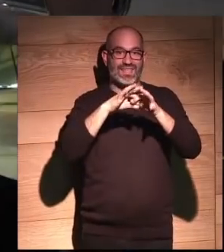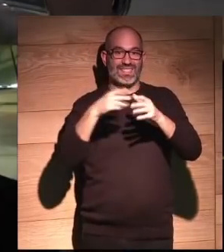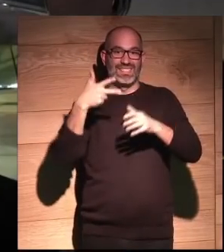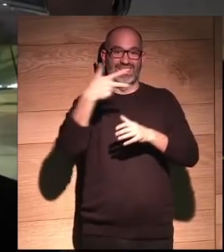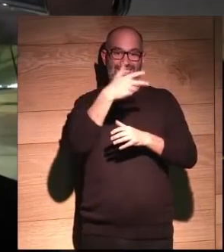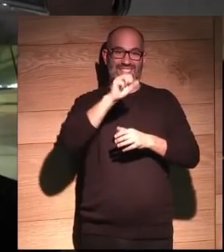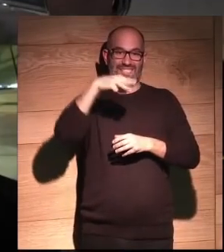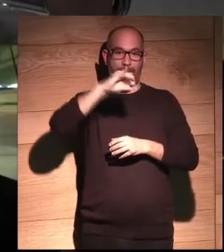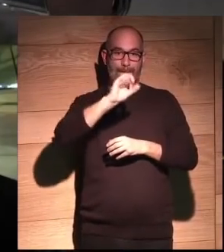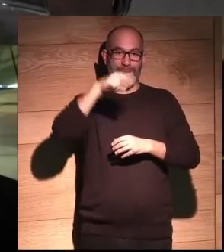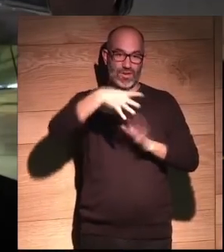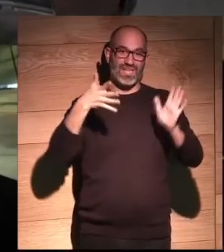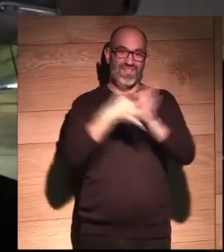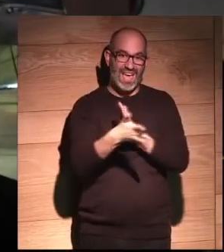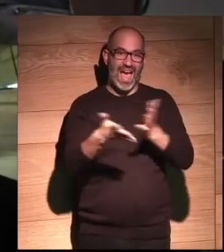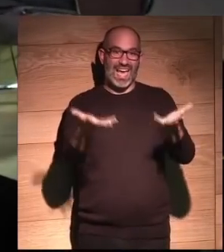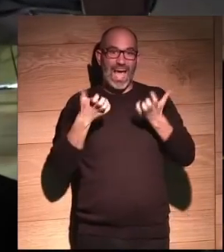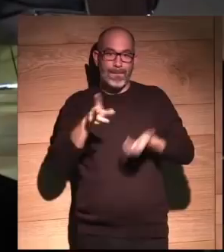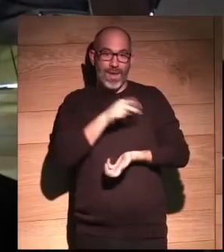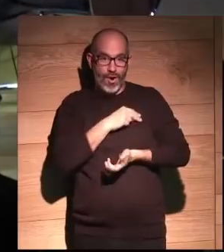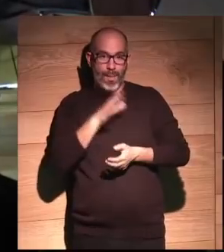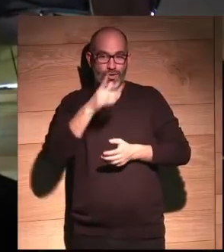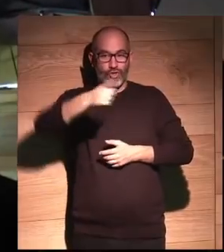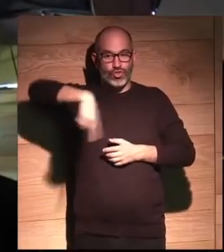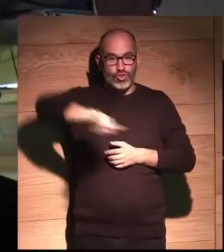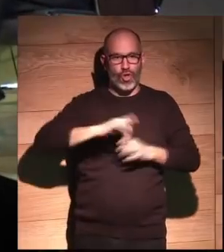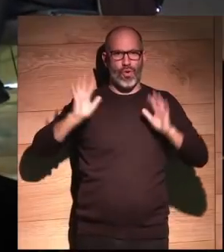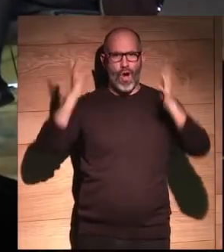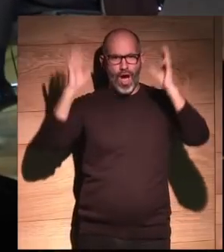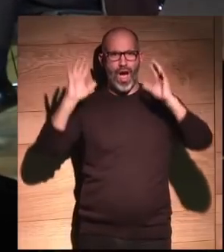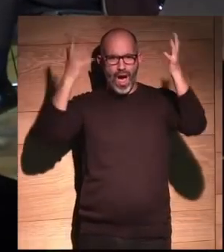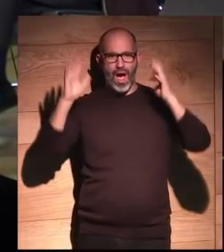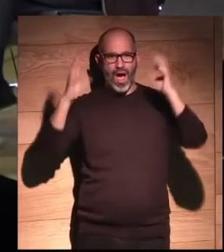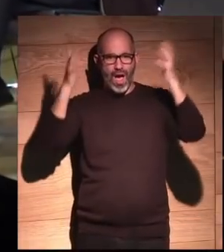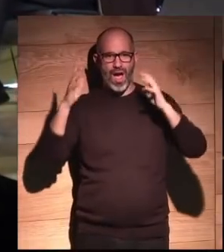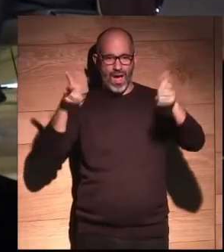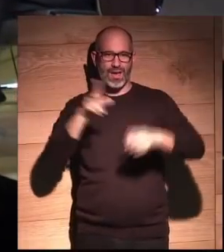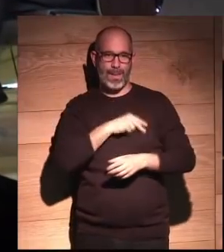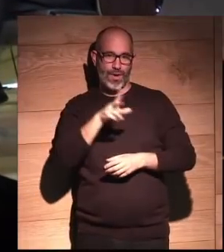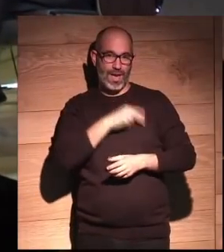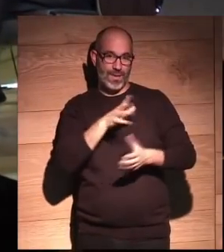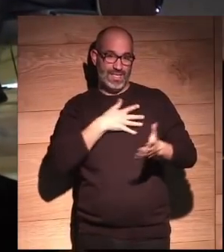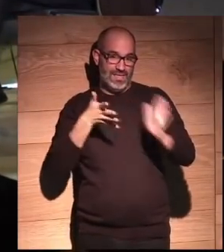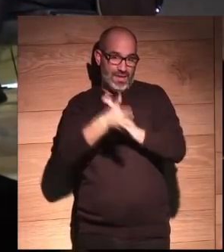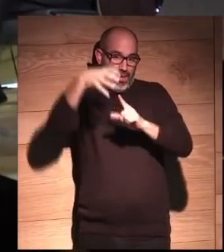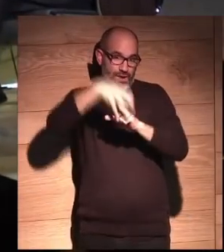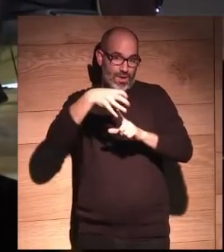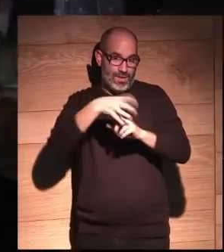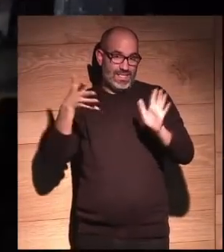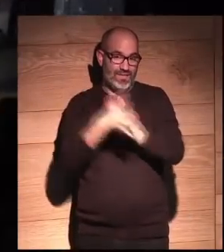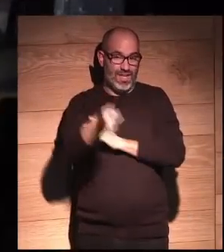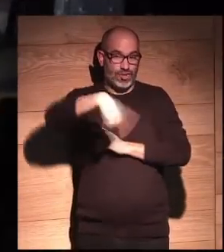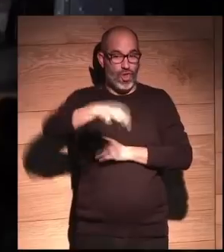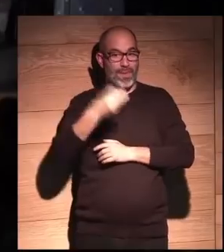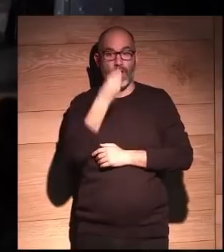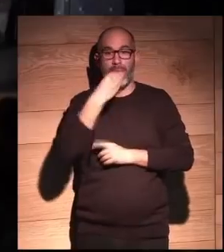no era la champions, pero campeones con champiñones, y puso a todo el mundo a cantar campeones, campeones, que es champiñones. Así que los campeones lo que tienen que